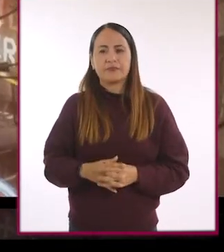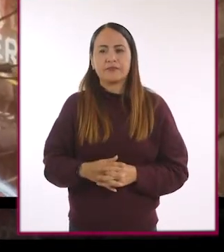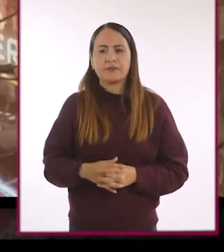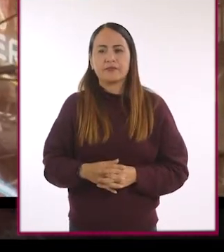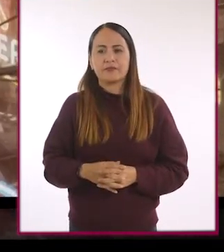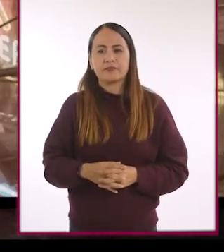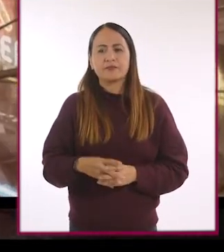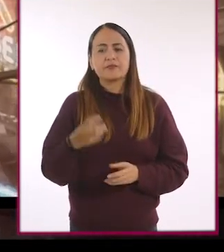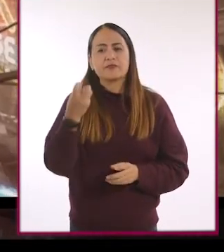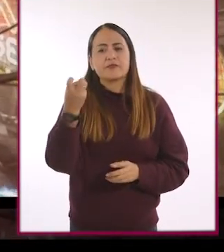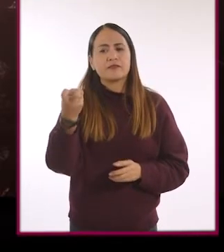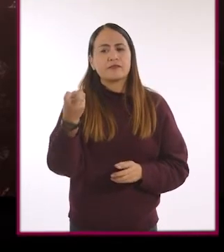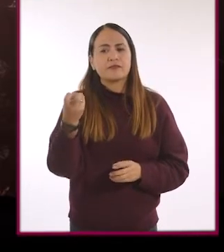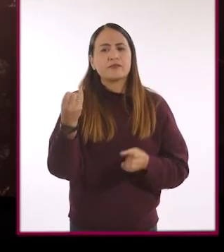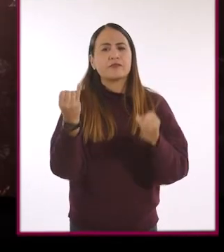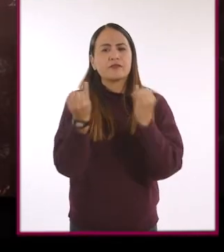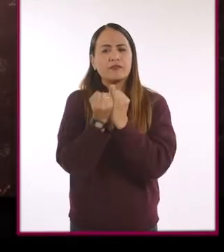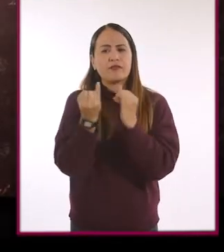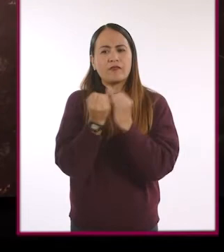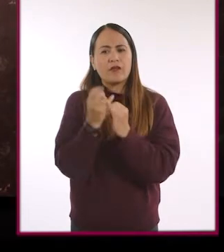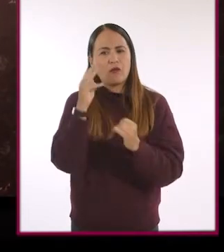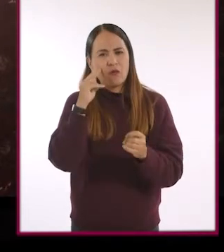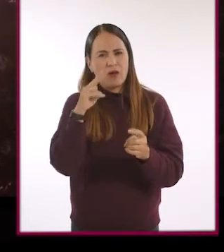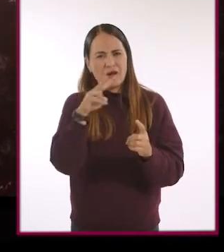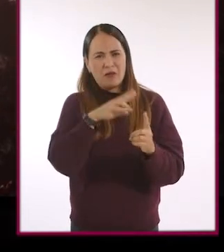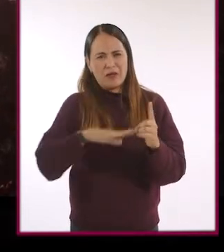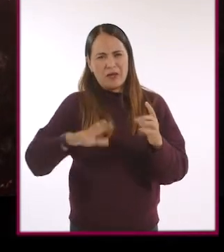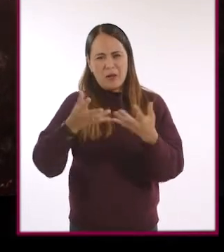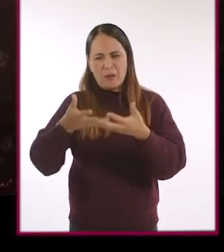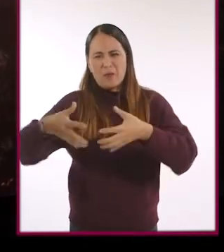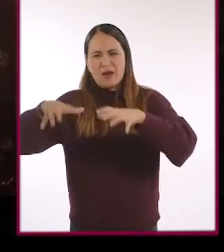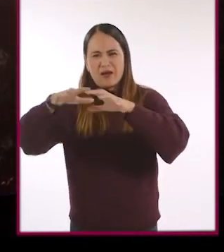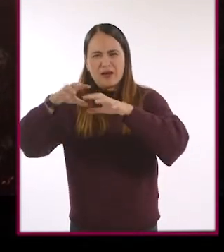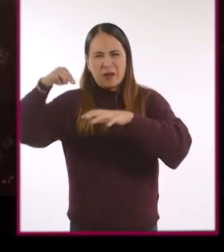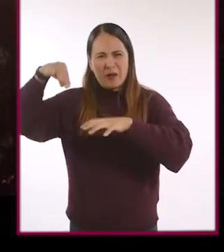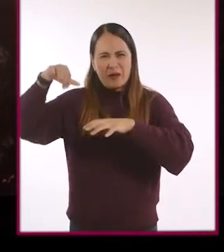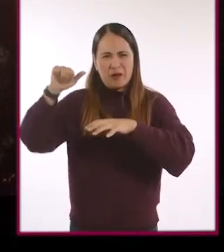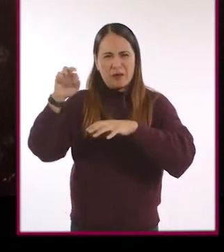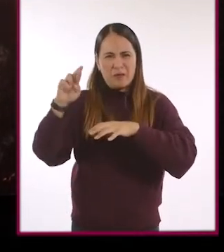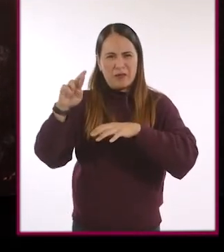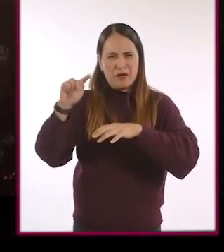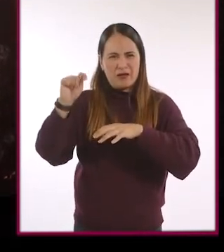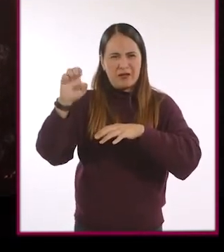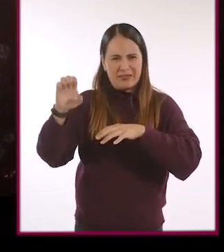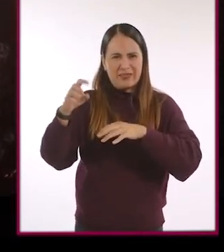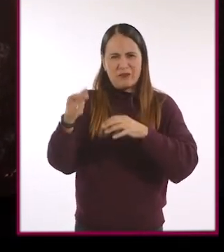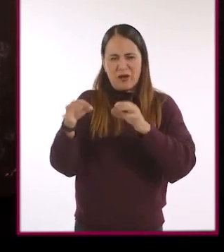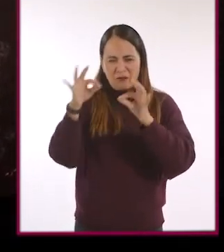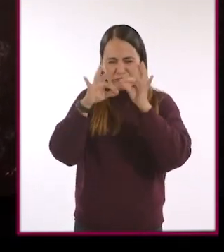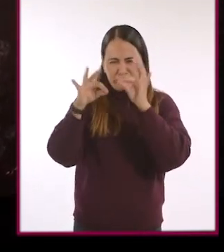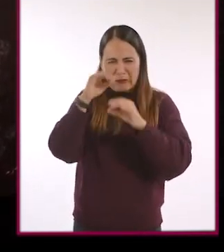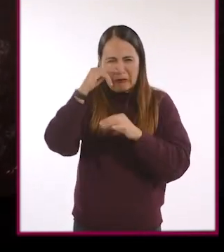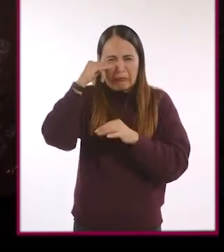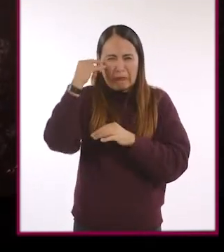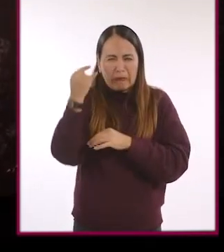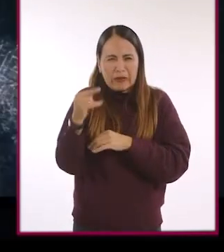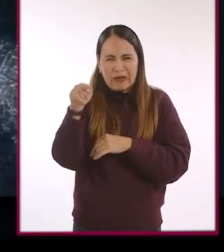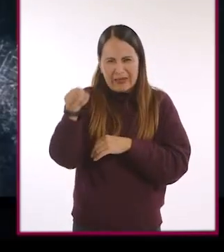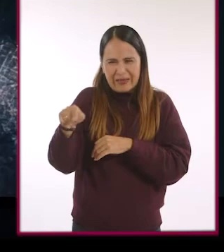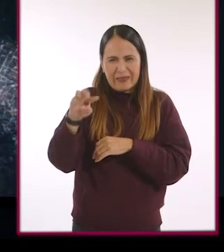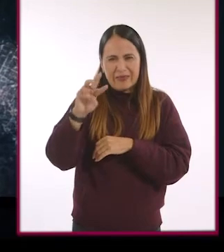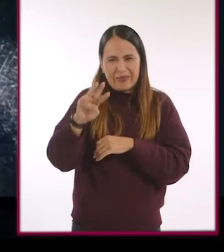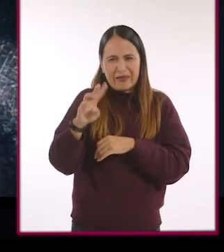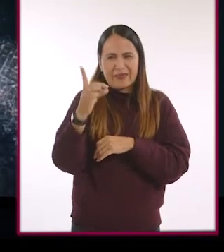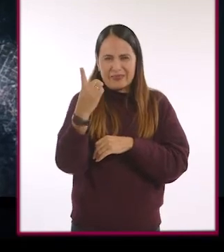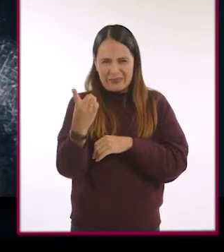Este, por ejemplo, también es una visualización de Marte. Este tiene partículas 3D también que están saliendo de ahí, como